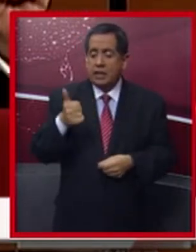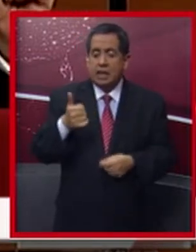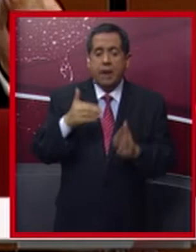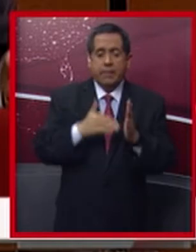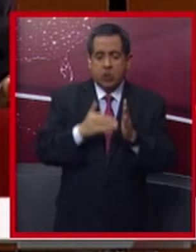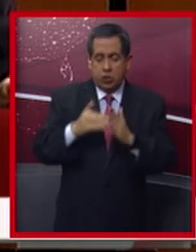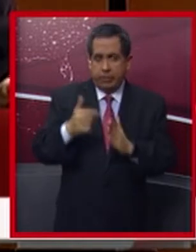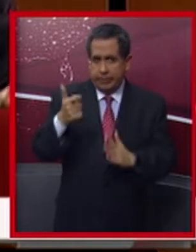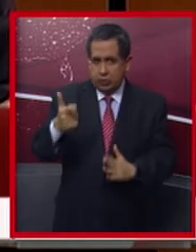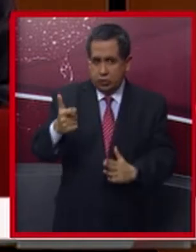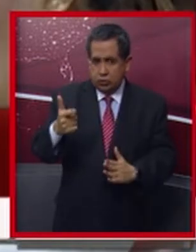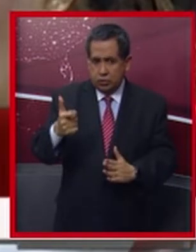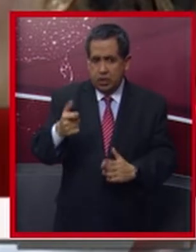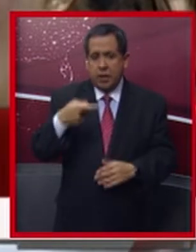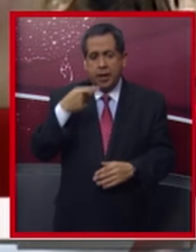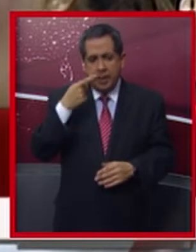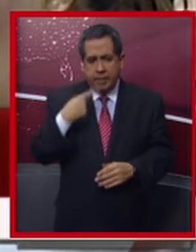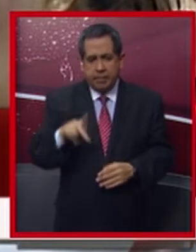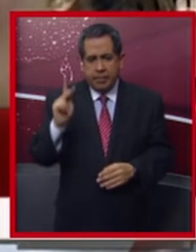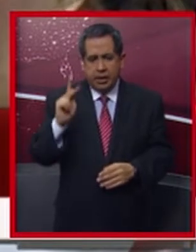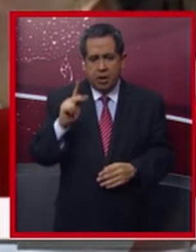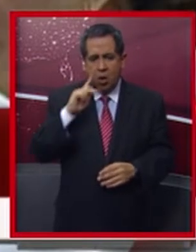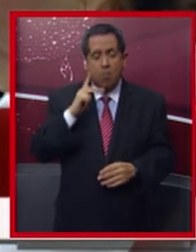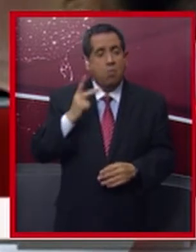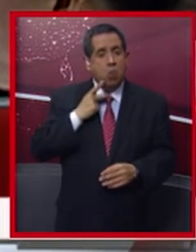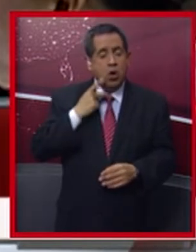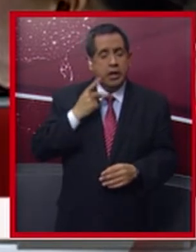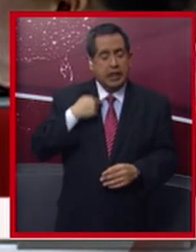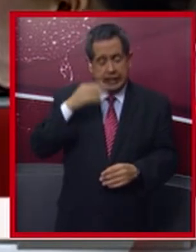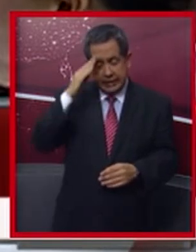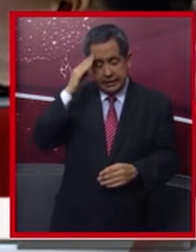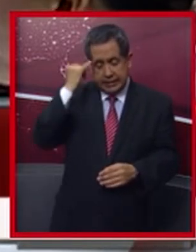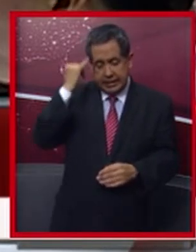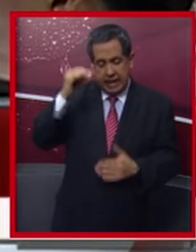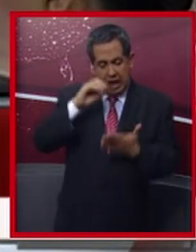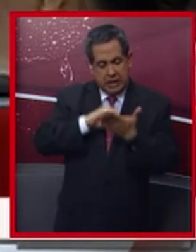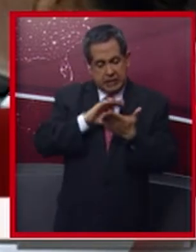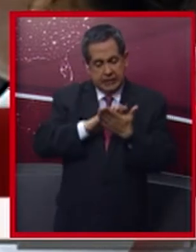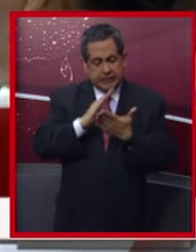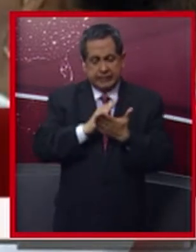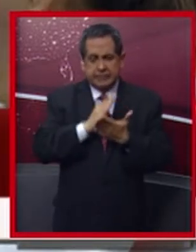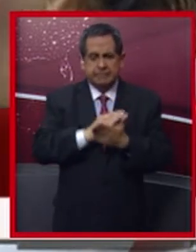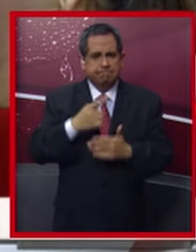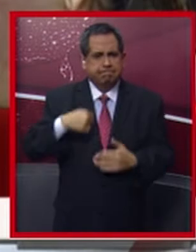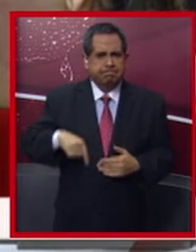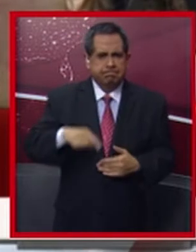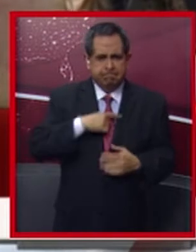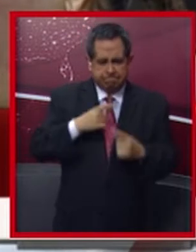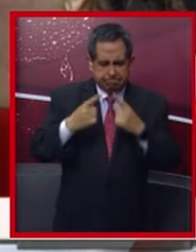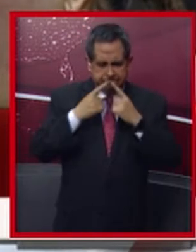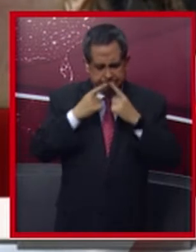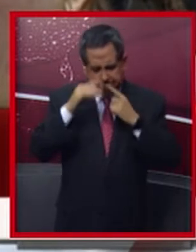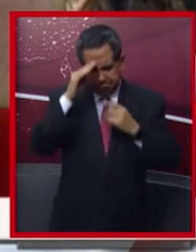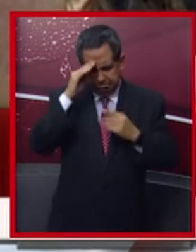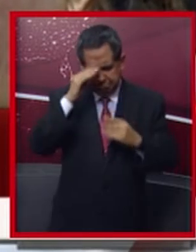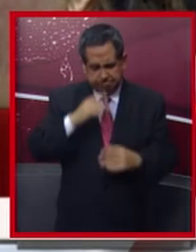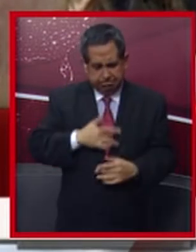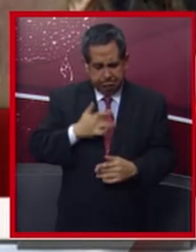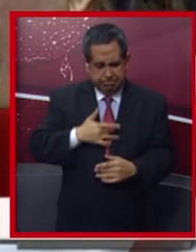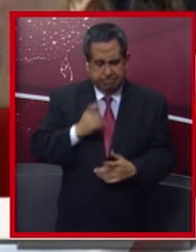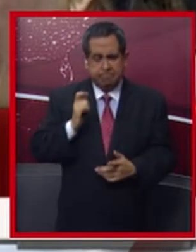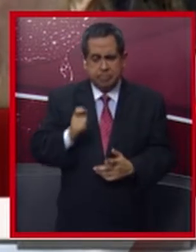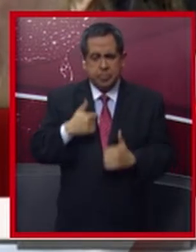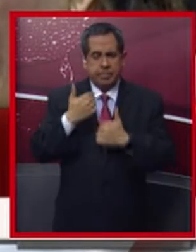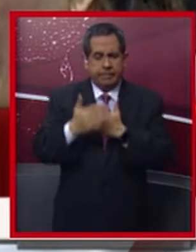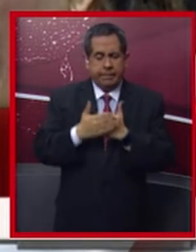millones de pesos. Sin embargo, la política que hemos, lo que hemos analizado ahora y lo